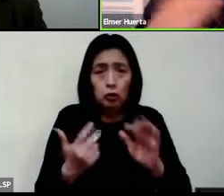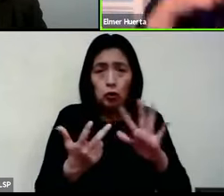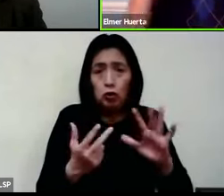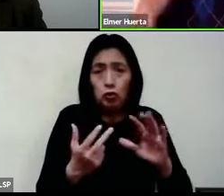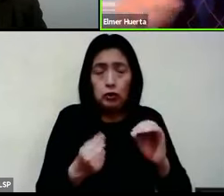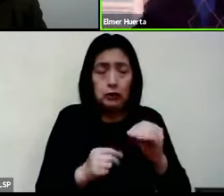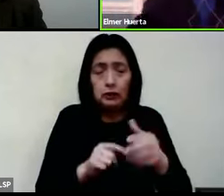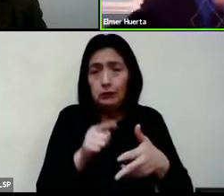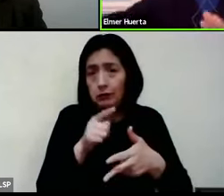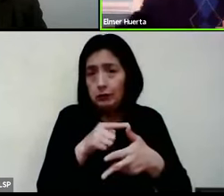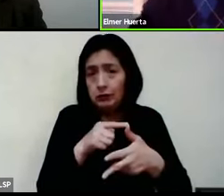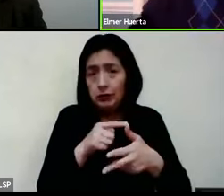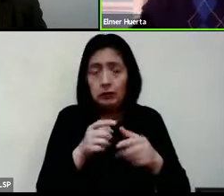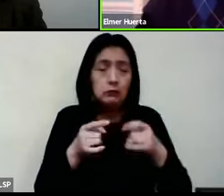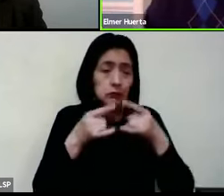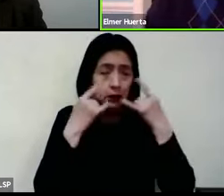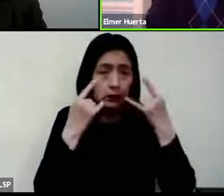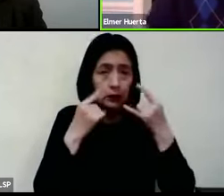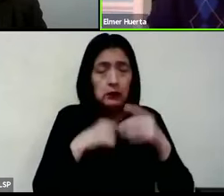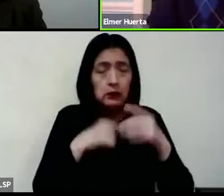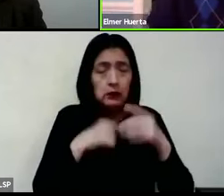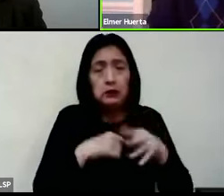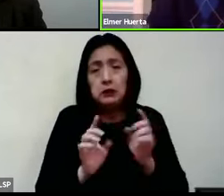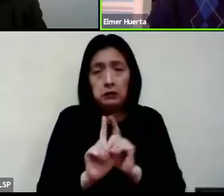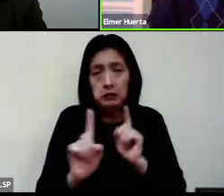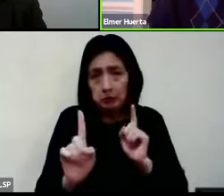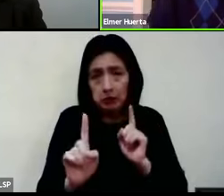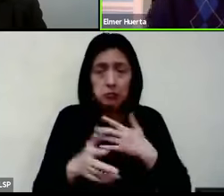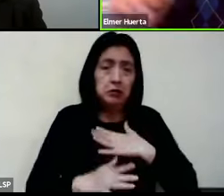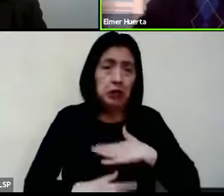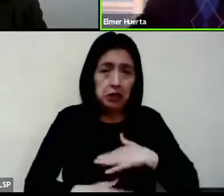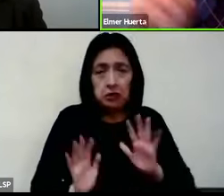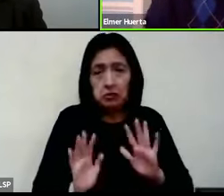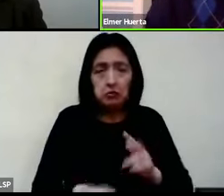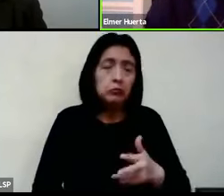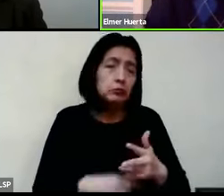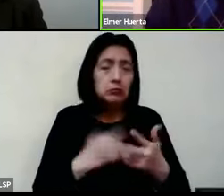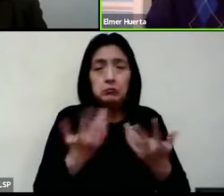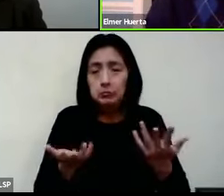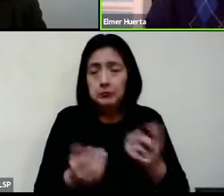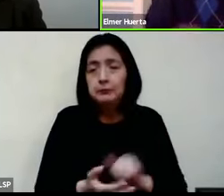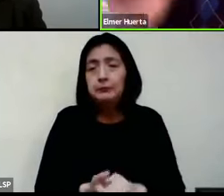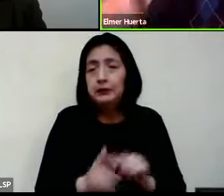80%, mascarilla, de lejos allí, tranquilo. Muy bien, listo.